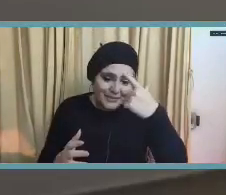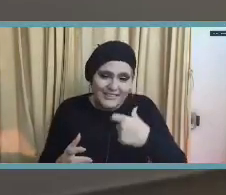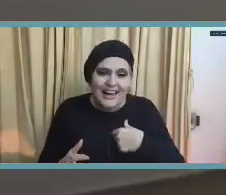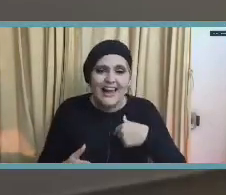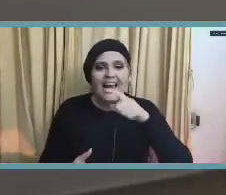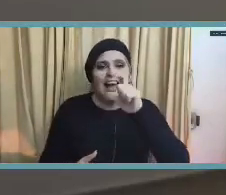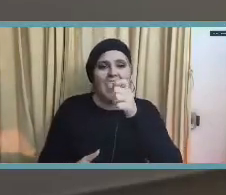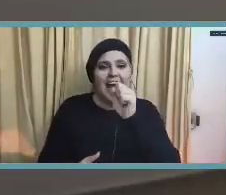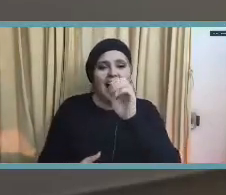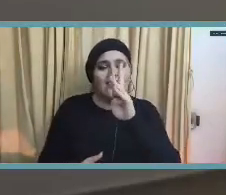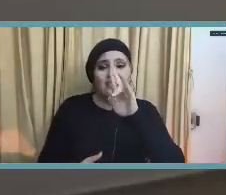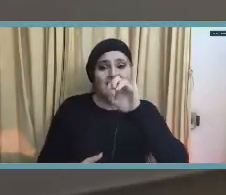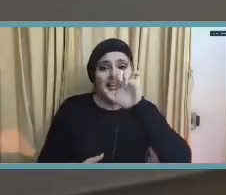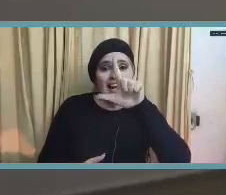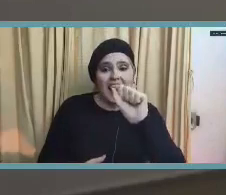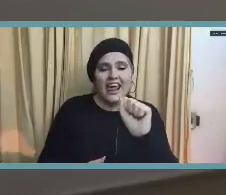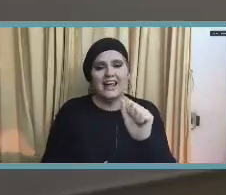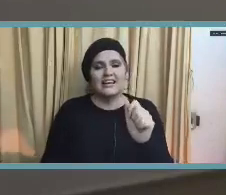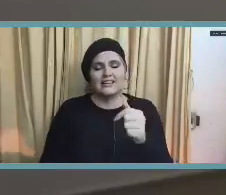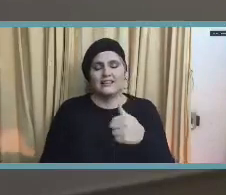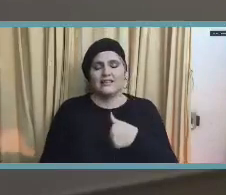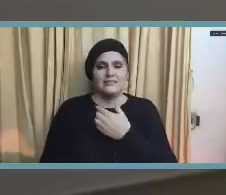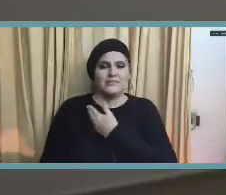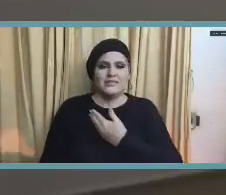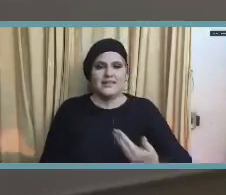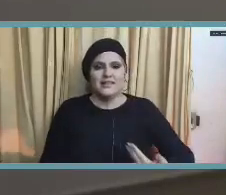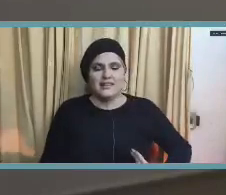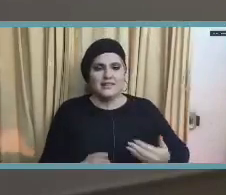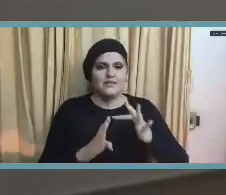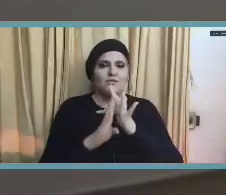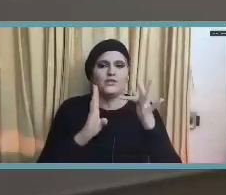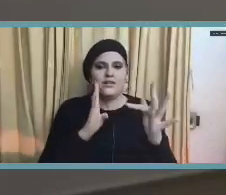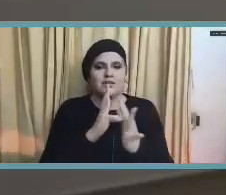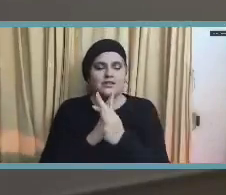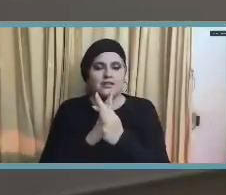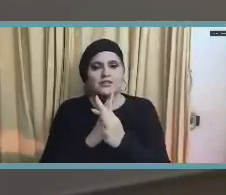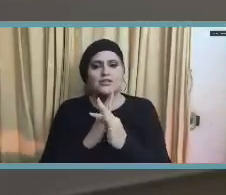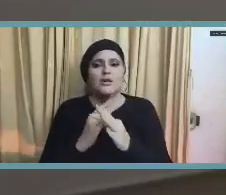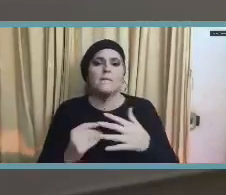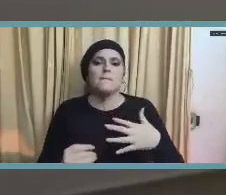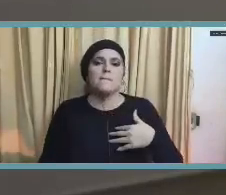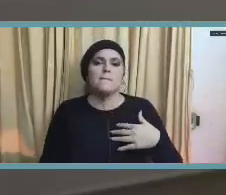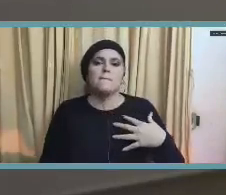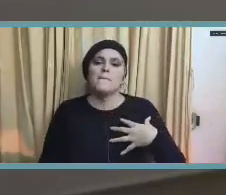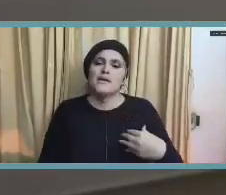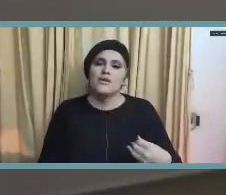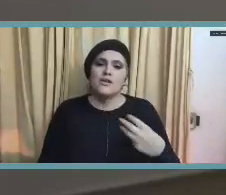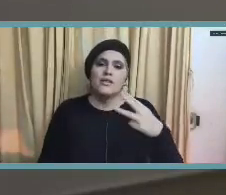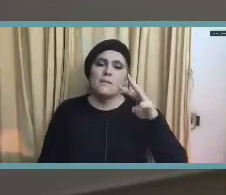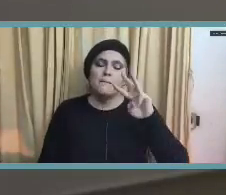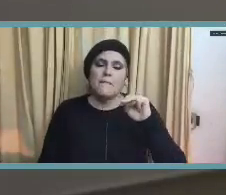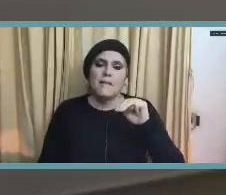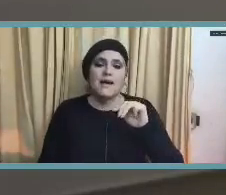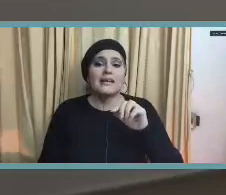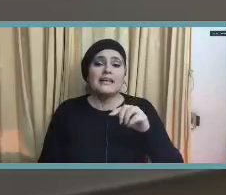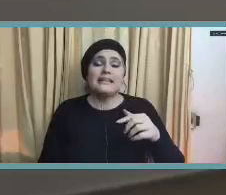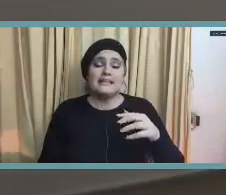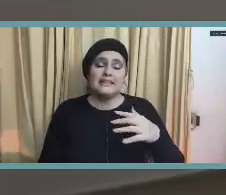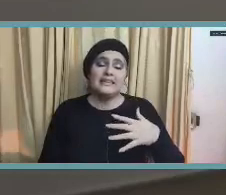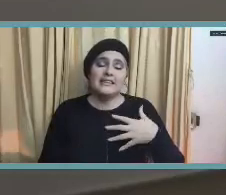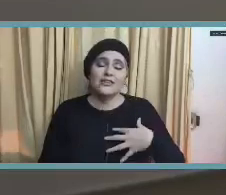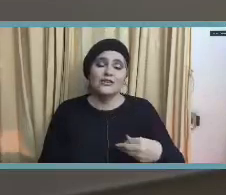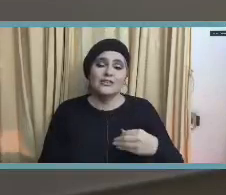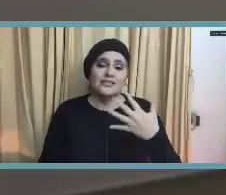Fundación de profesión periodista, guionista y madre de 3 hijos autistas. En realidad soy madre de 5, esa es mi tropa, pero 3 de